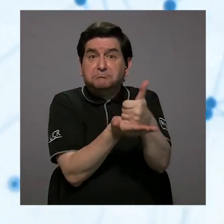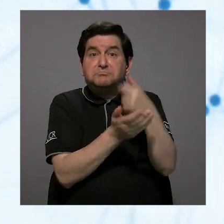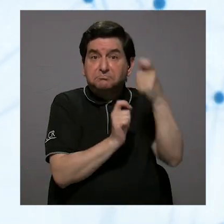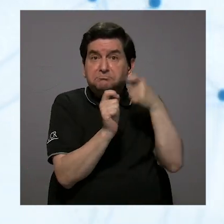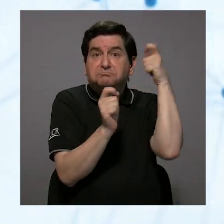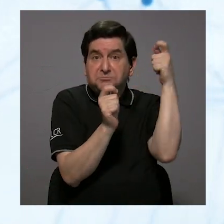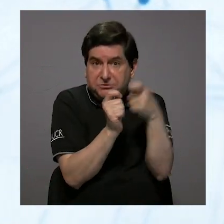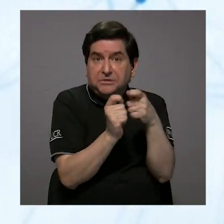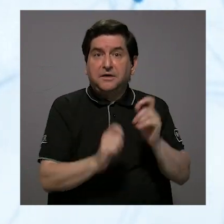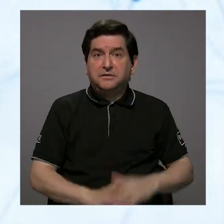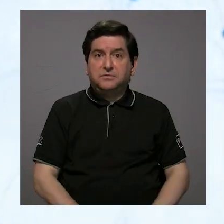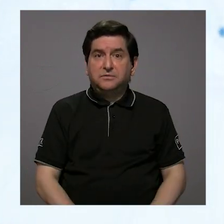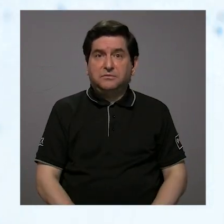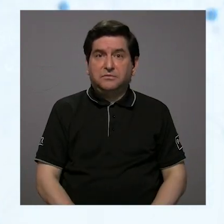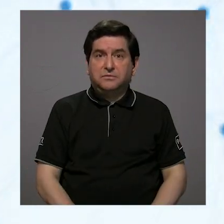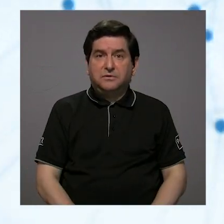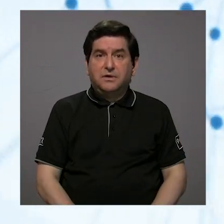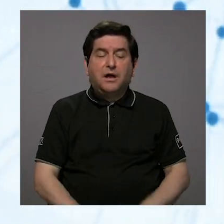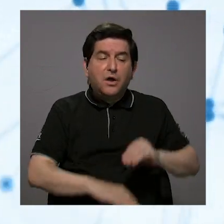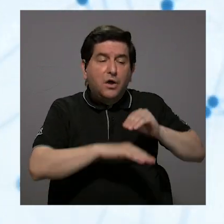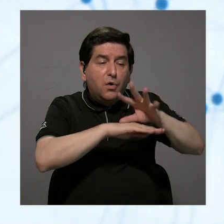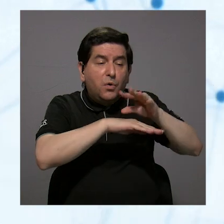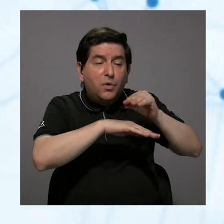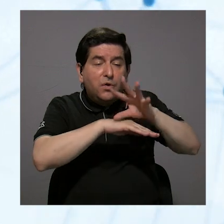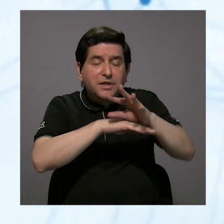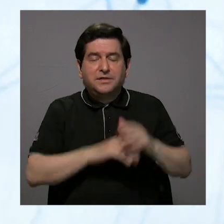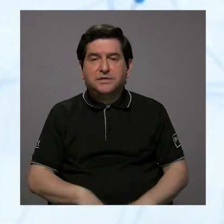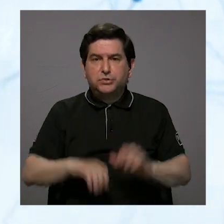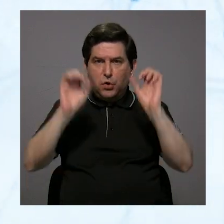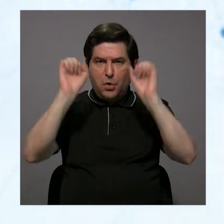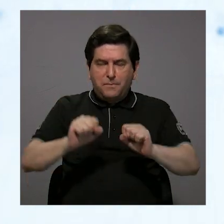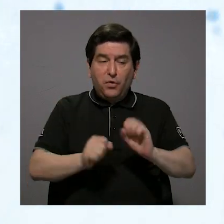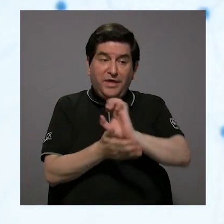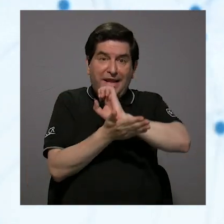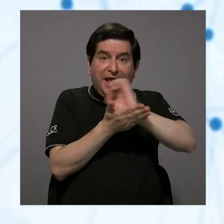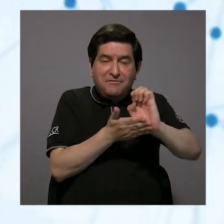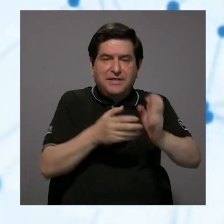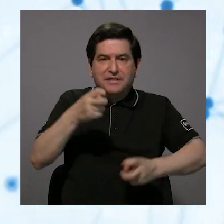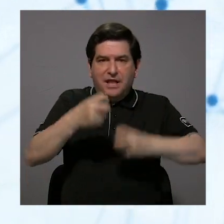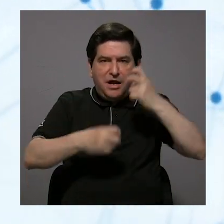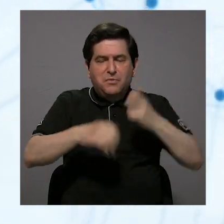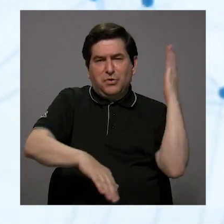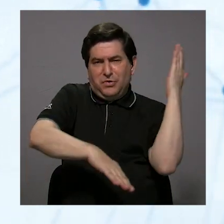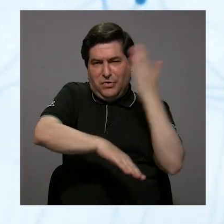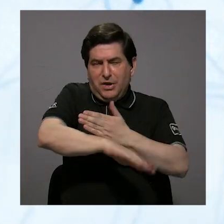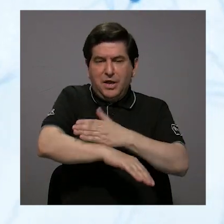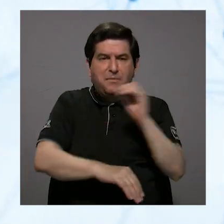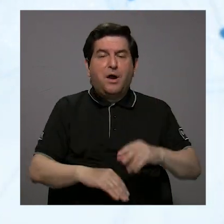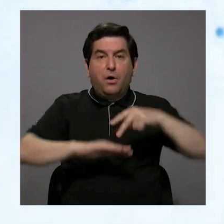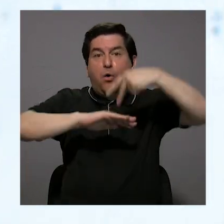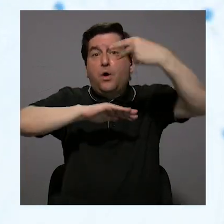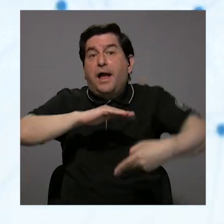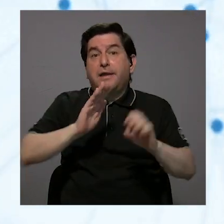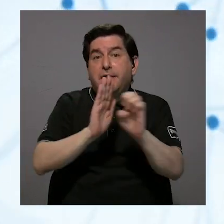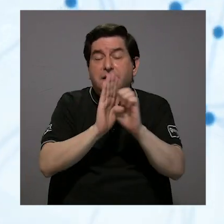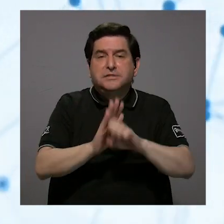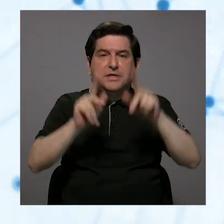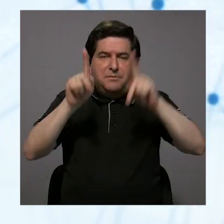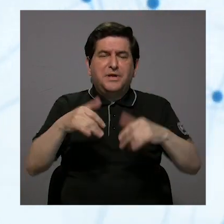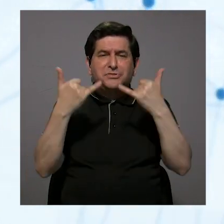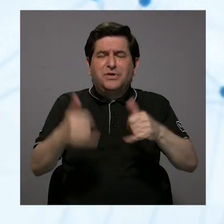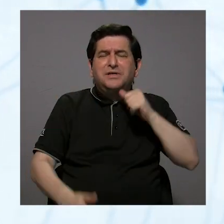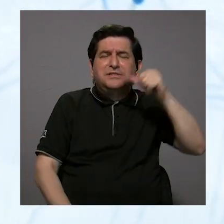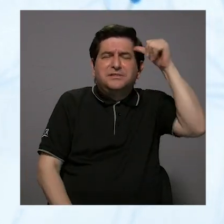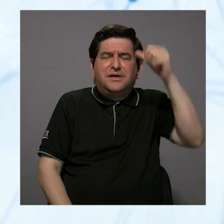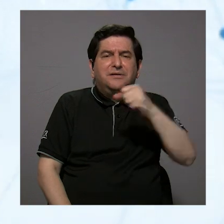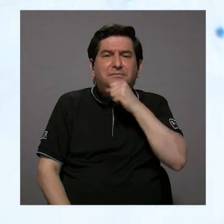ayuda precisamente a orientarlas para que puedan prevenir problemas de lesiones o de caídas, por ejemplo, en